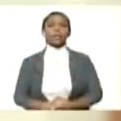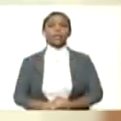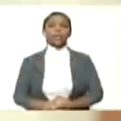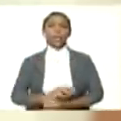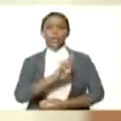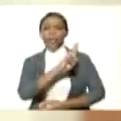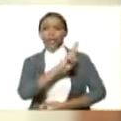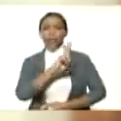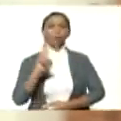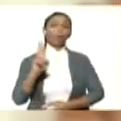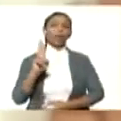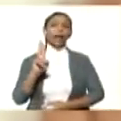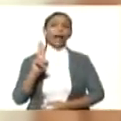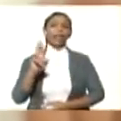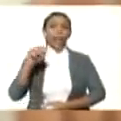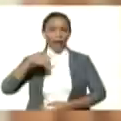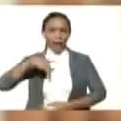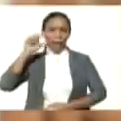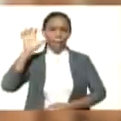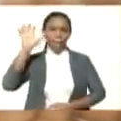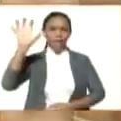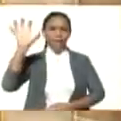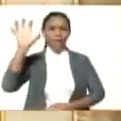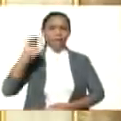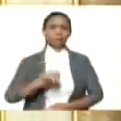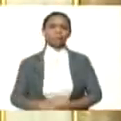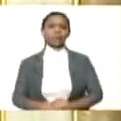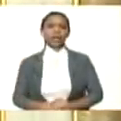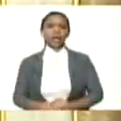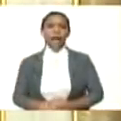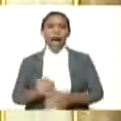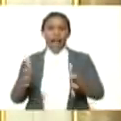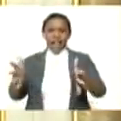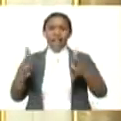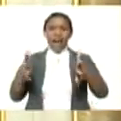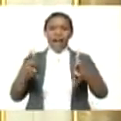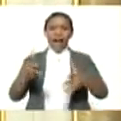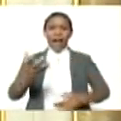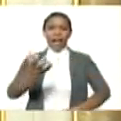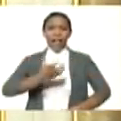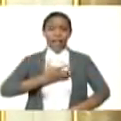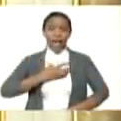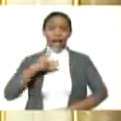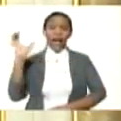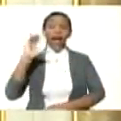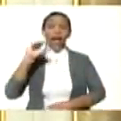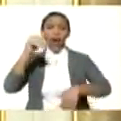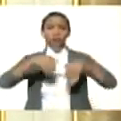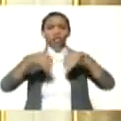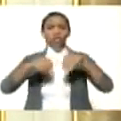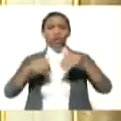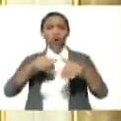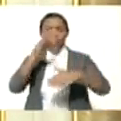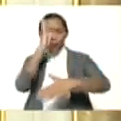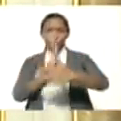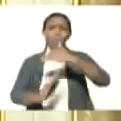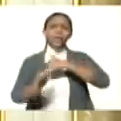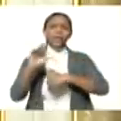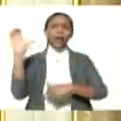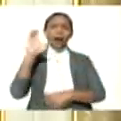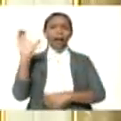republicana del país, al ganar la alcaldía de Caracas con los votos de los humildes de